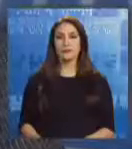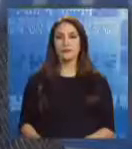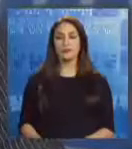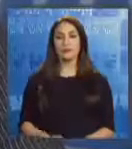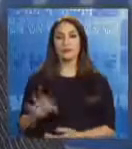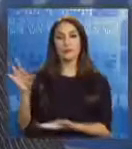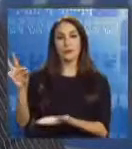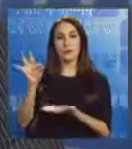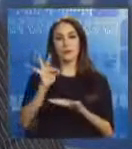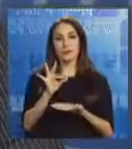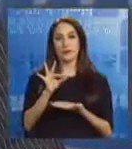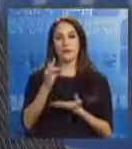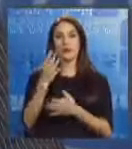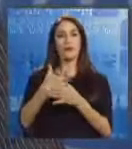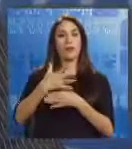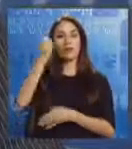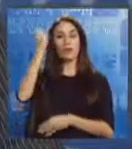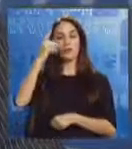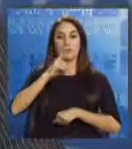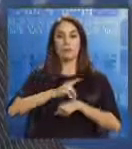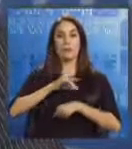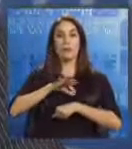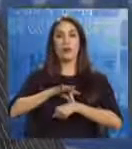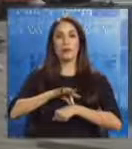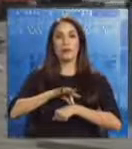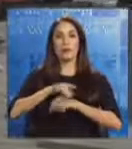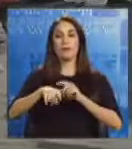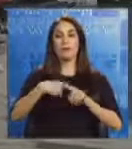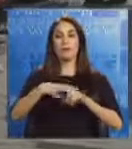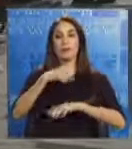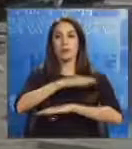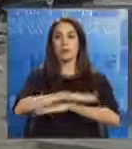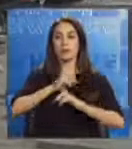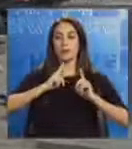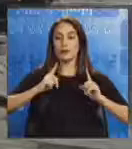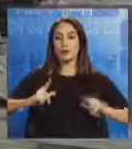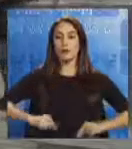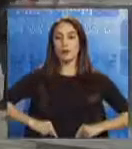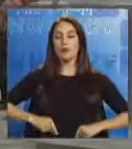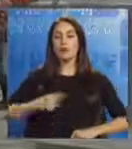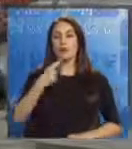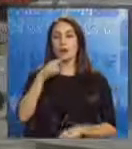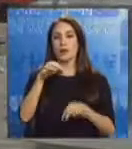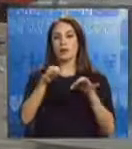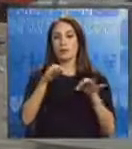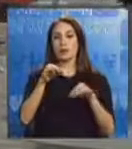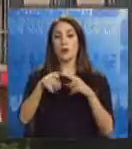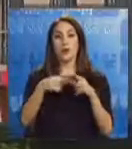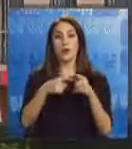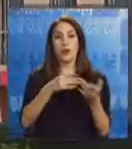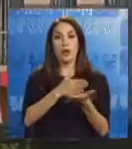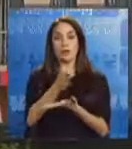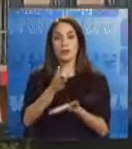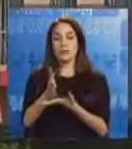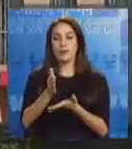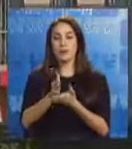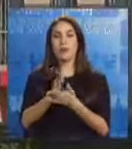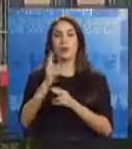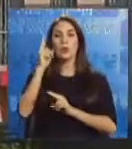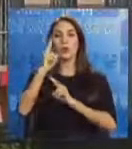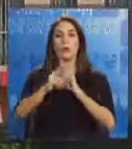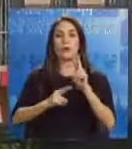Los representantes de la Federación Médica Ecuatoriana y de la Plataforma por la Salud aclararon que el acceso es universal para la